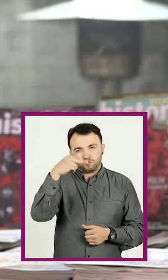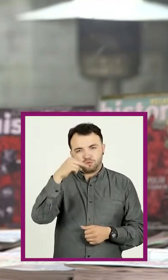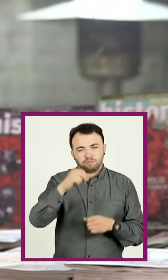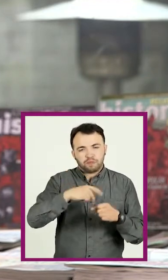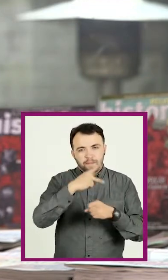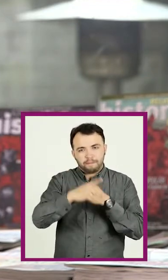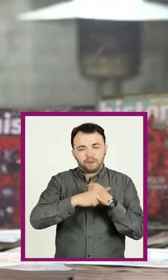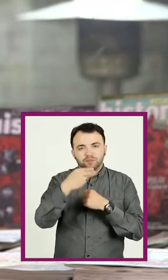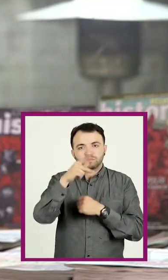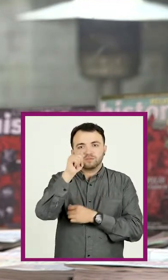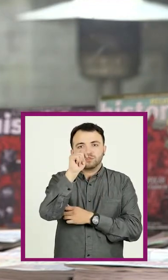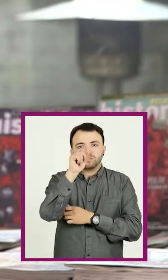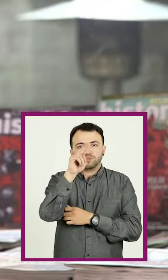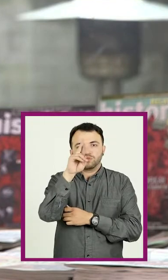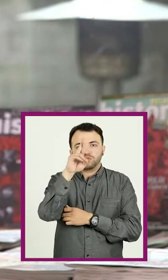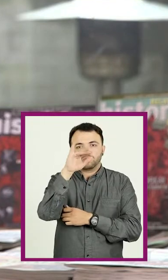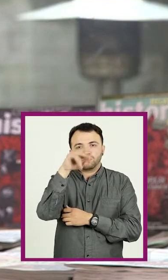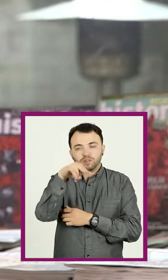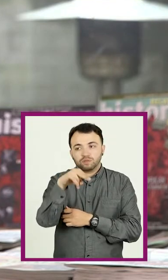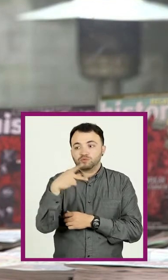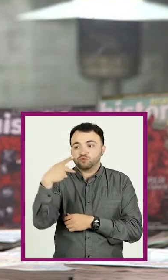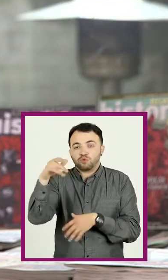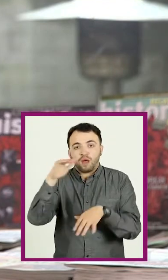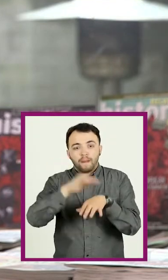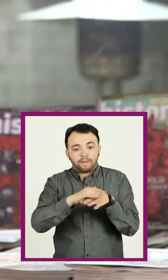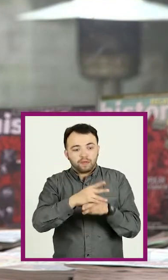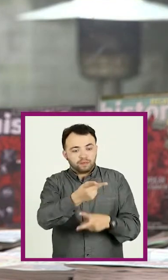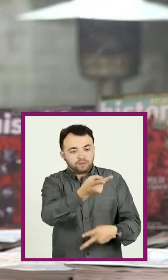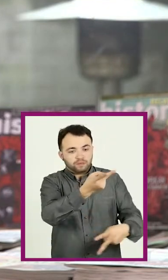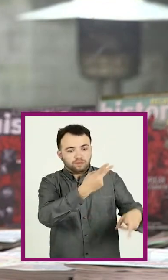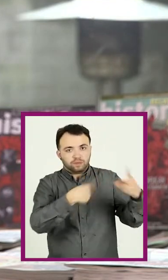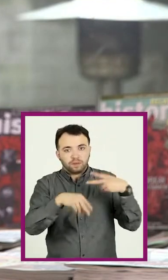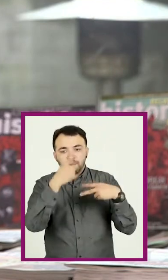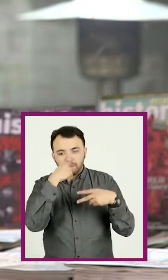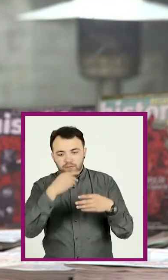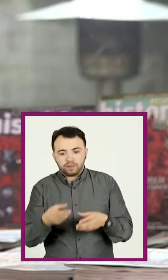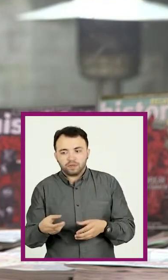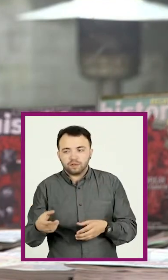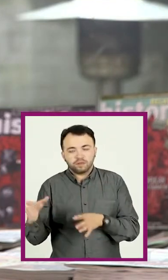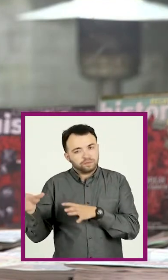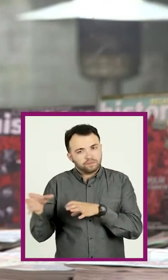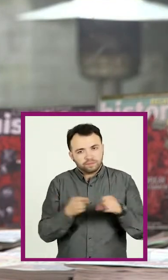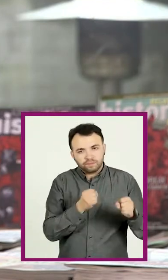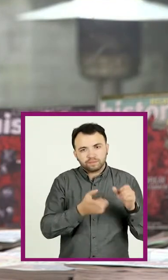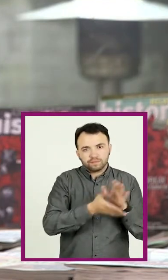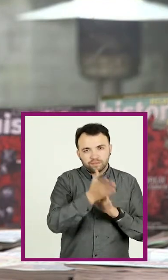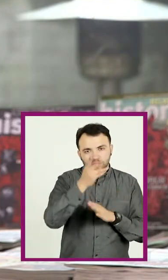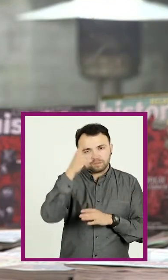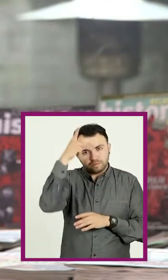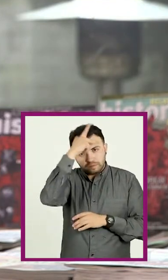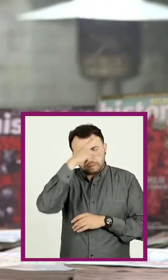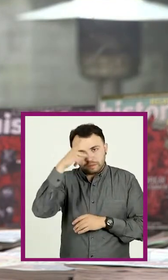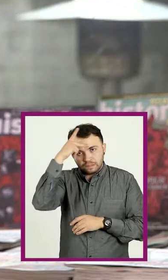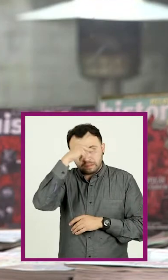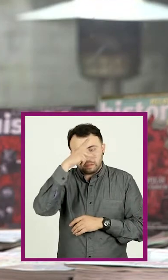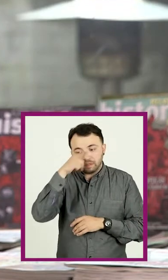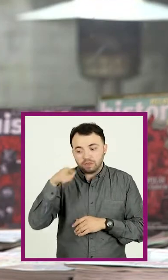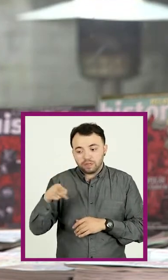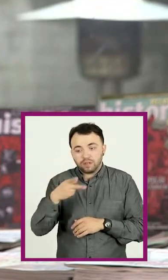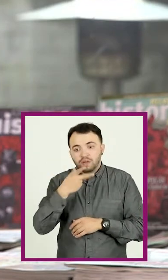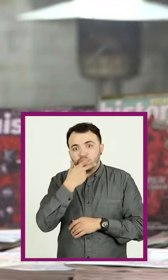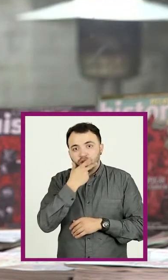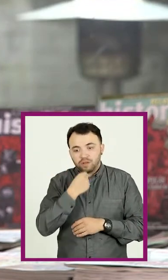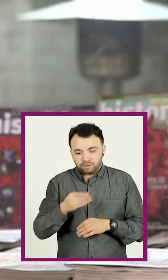¿sí? Y cuando llega su amigo Verbeck por él para recogerlo, llevarlo a un psiquiátrico en